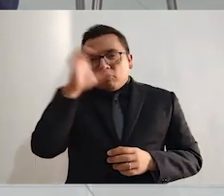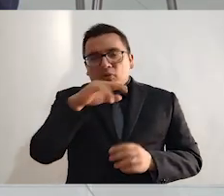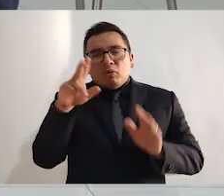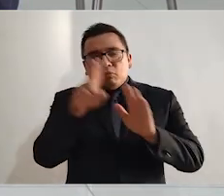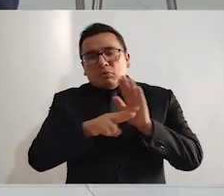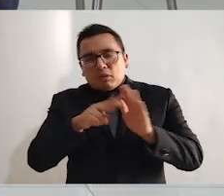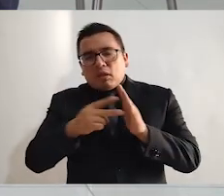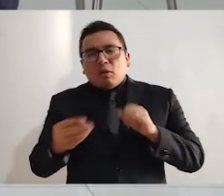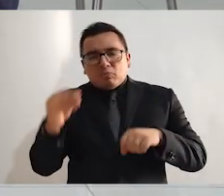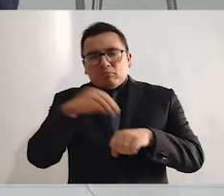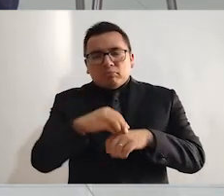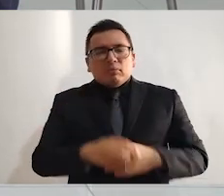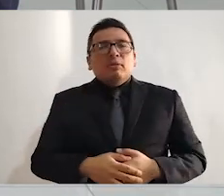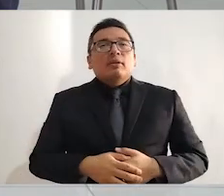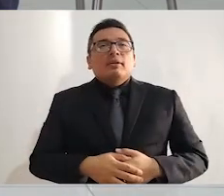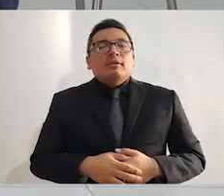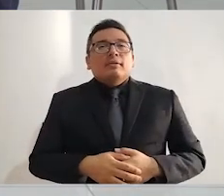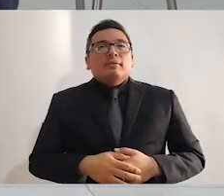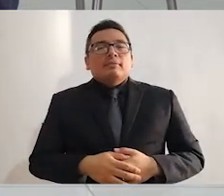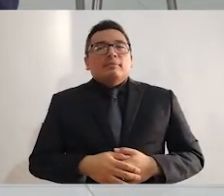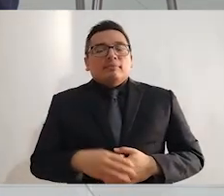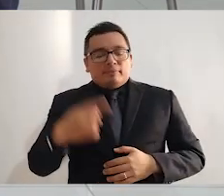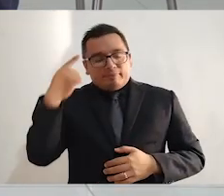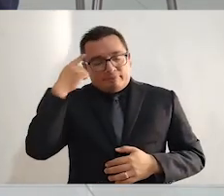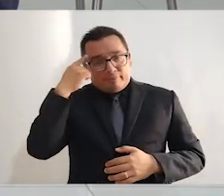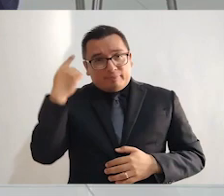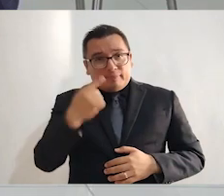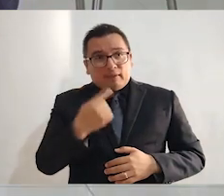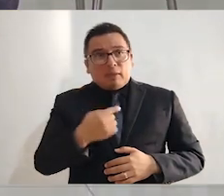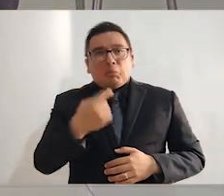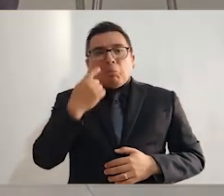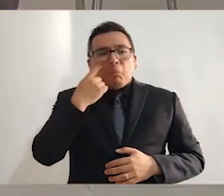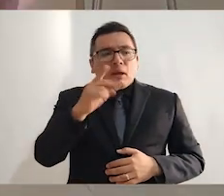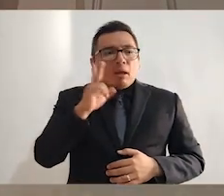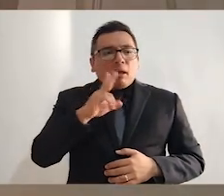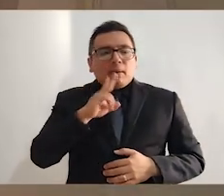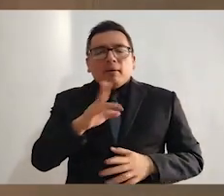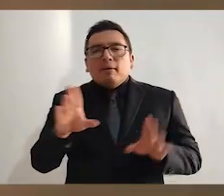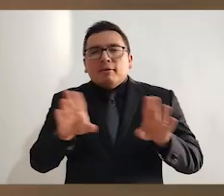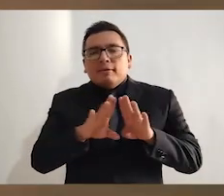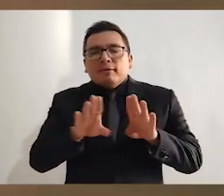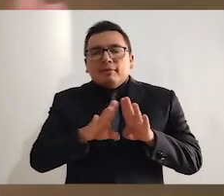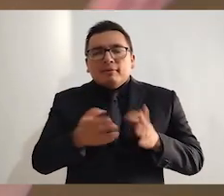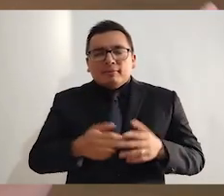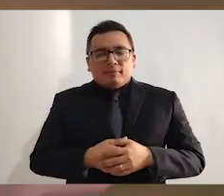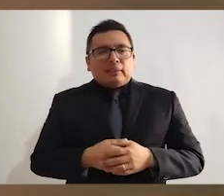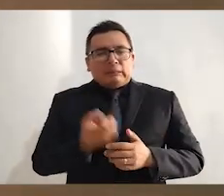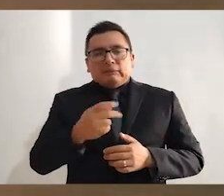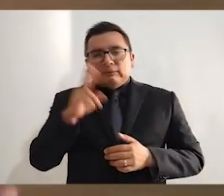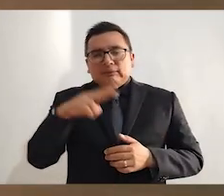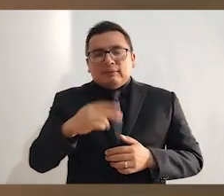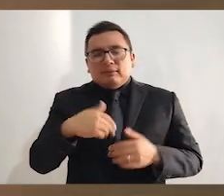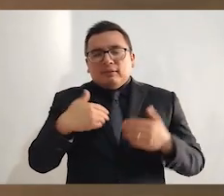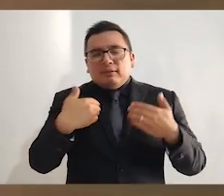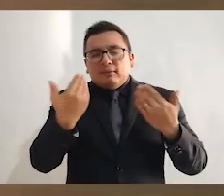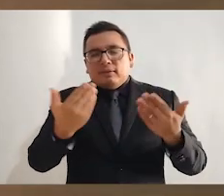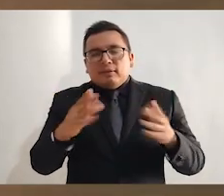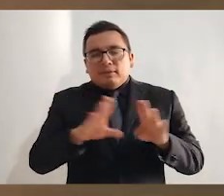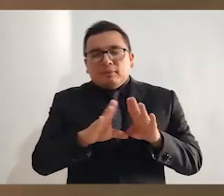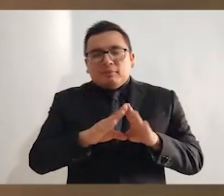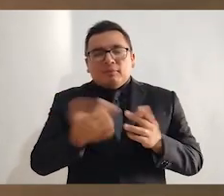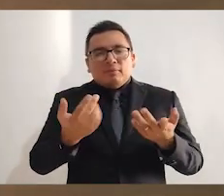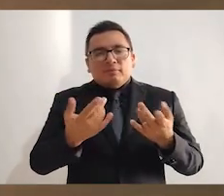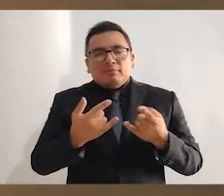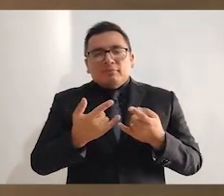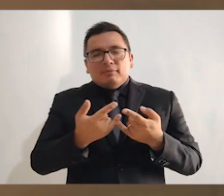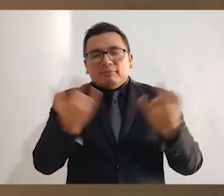y los videos que pudimos recabar ese día que los acompañamos para que vean más o menos cómo fue ya en lo material la